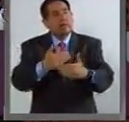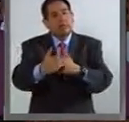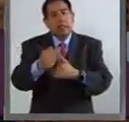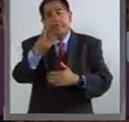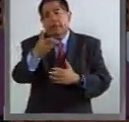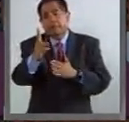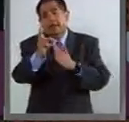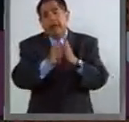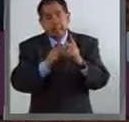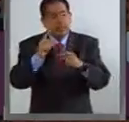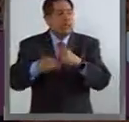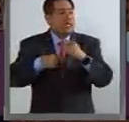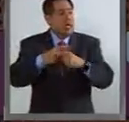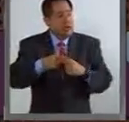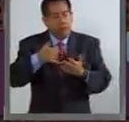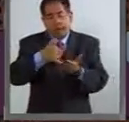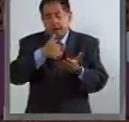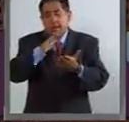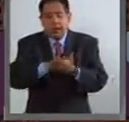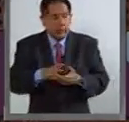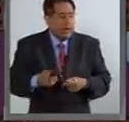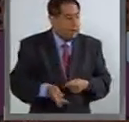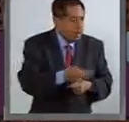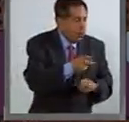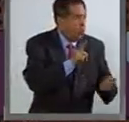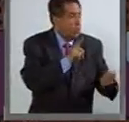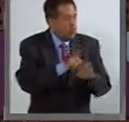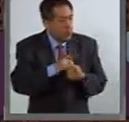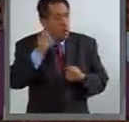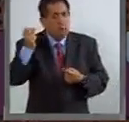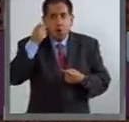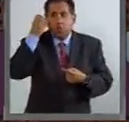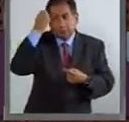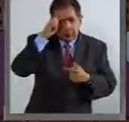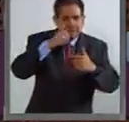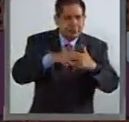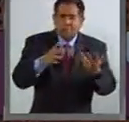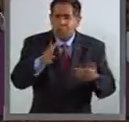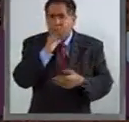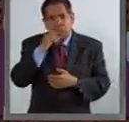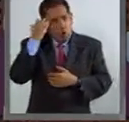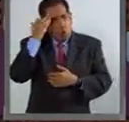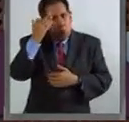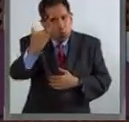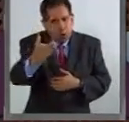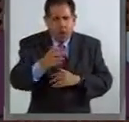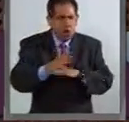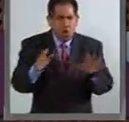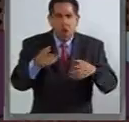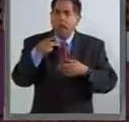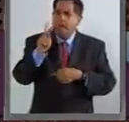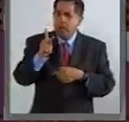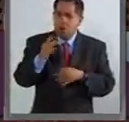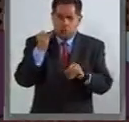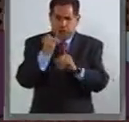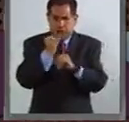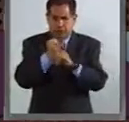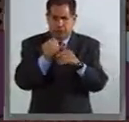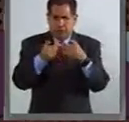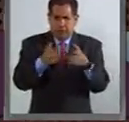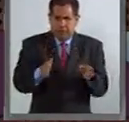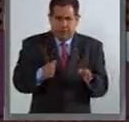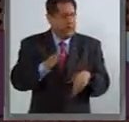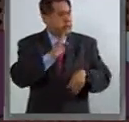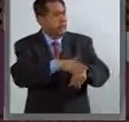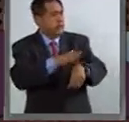3 meses de consultas y que vengan y hagamos foros con expertos, etcétera. No, pero sí podemos abrir un espacio para recibir